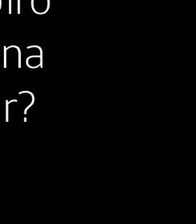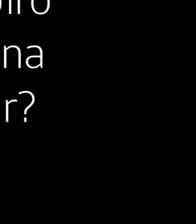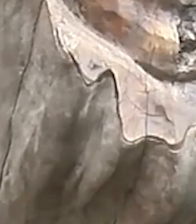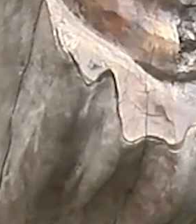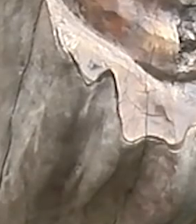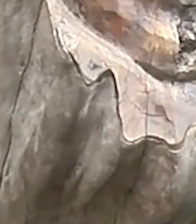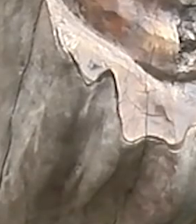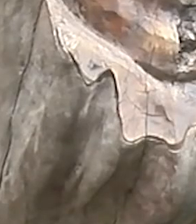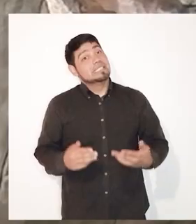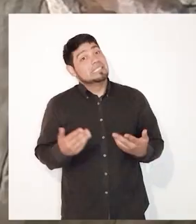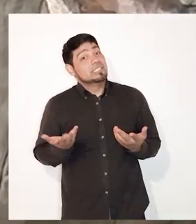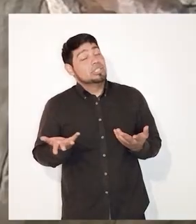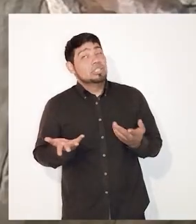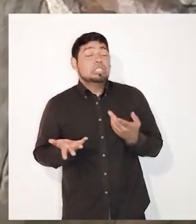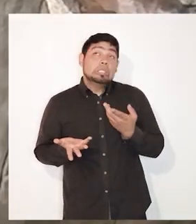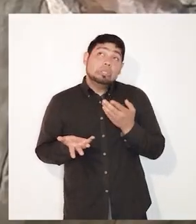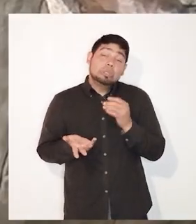particular?